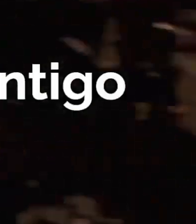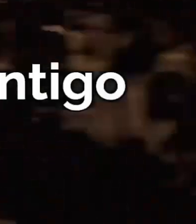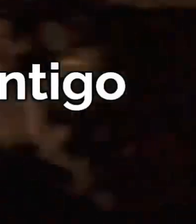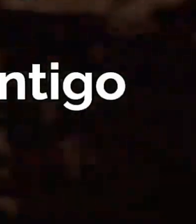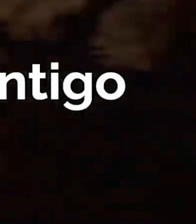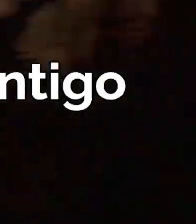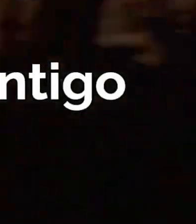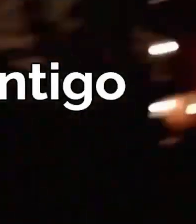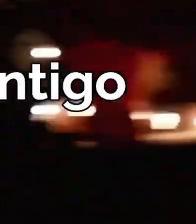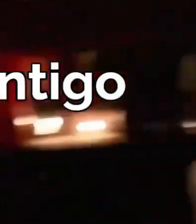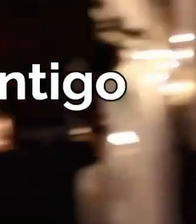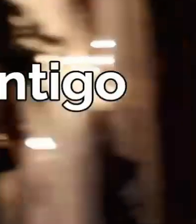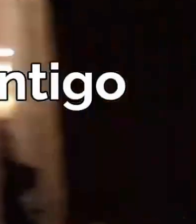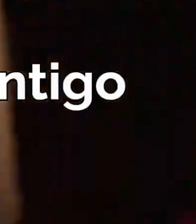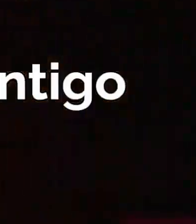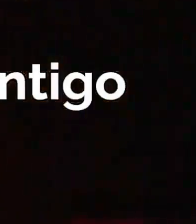¡Gracias!